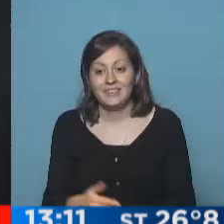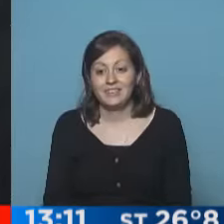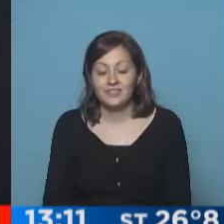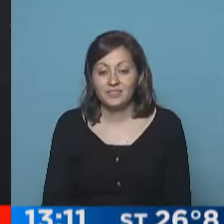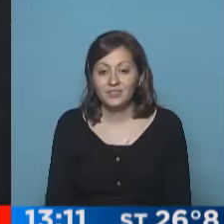luego importantísimo vamos